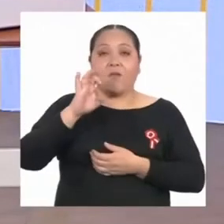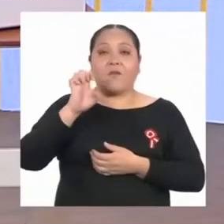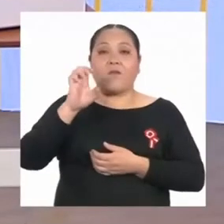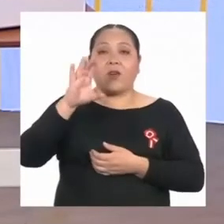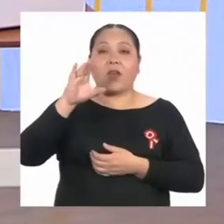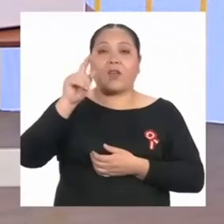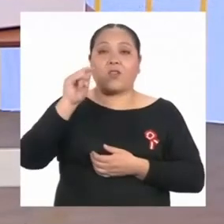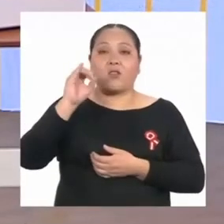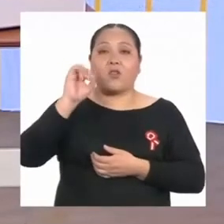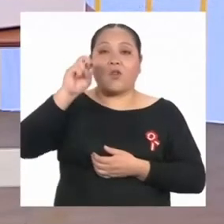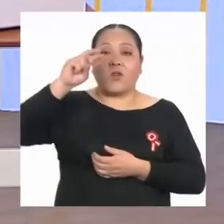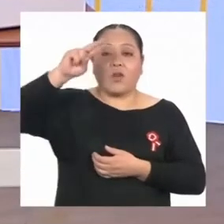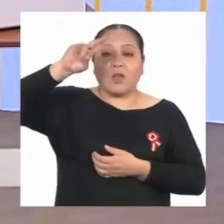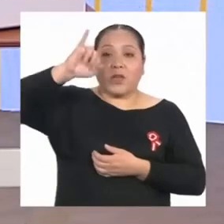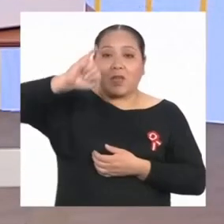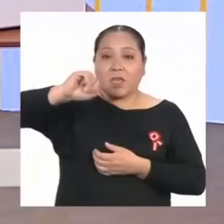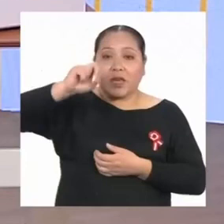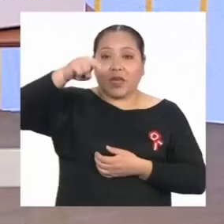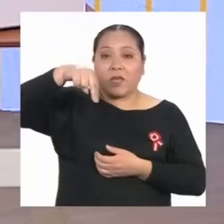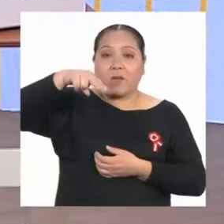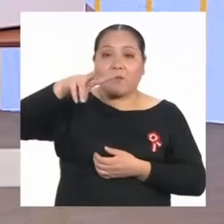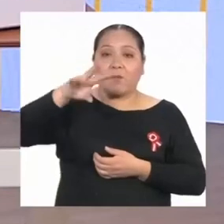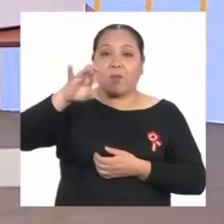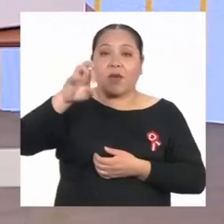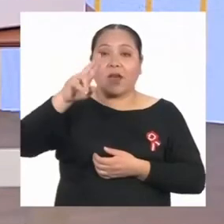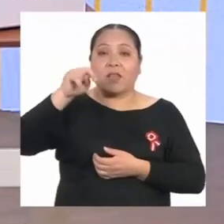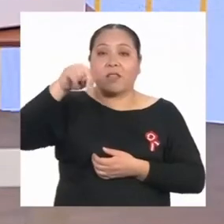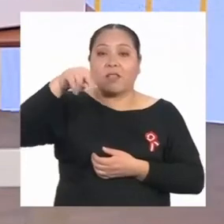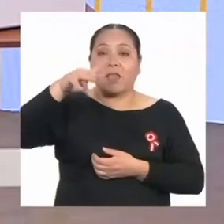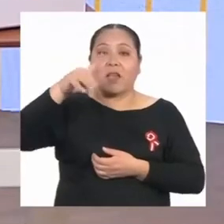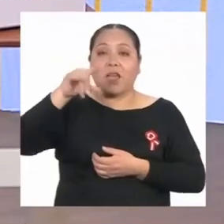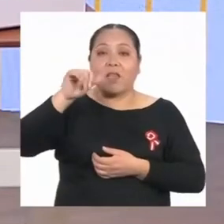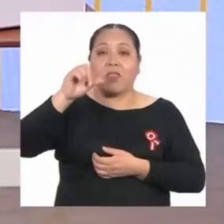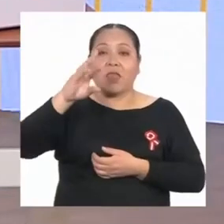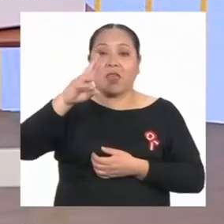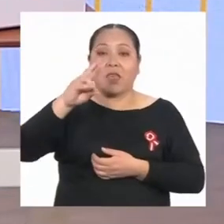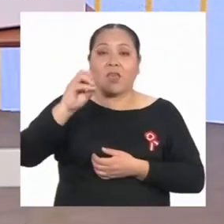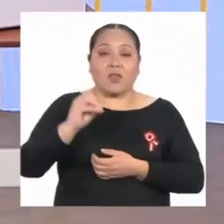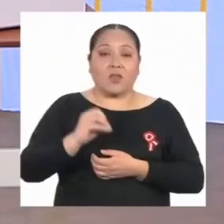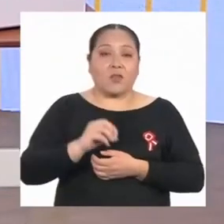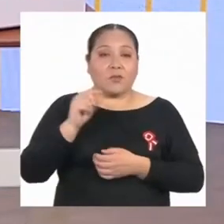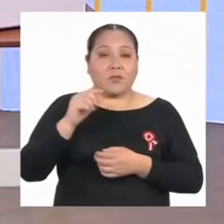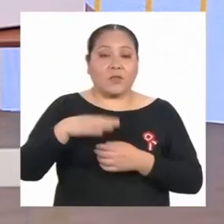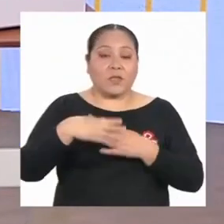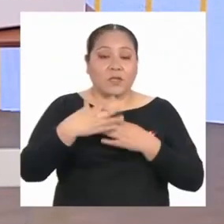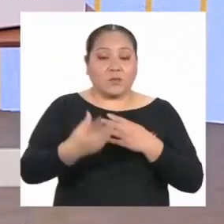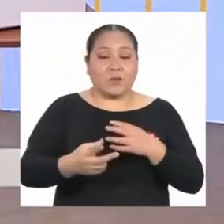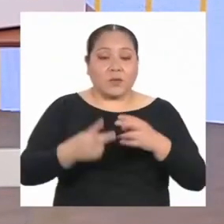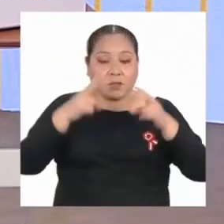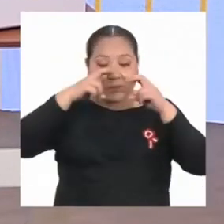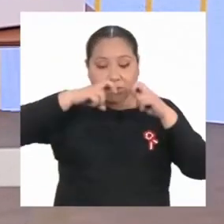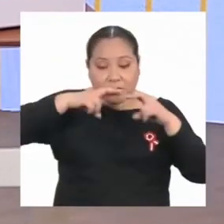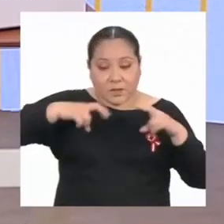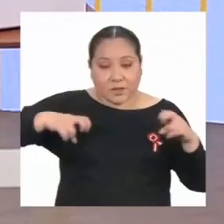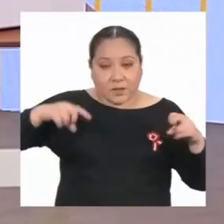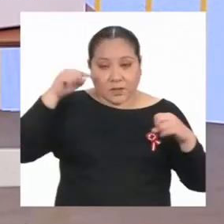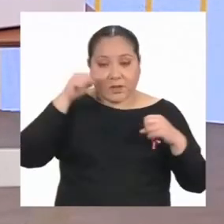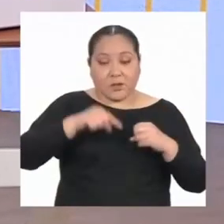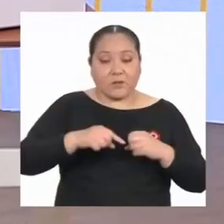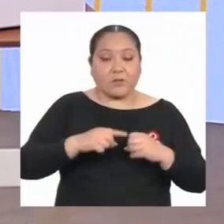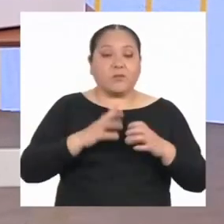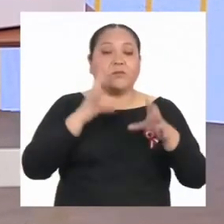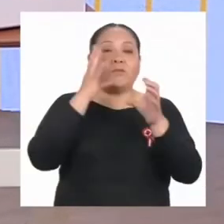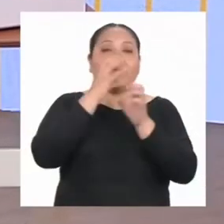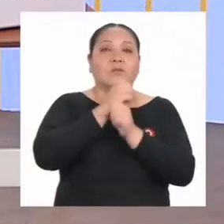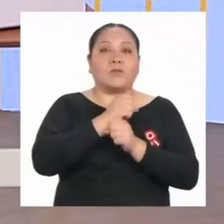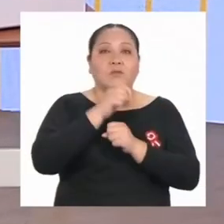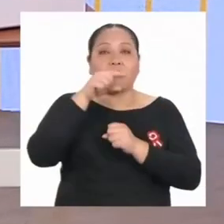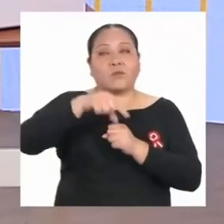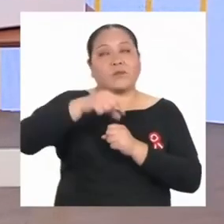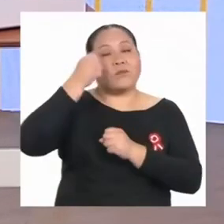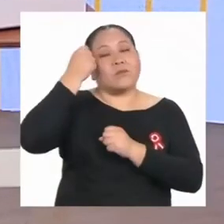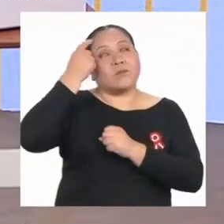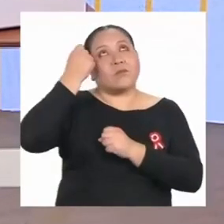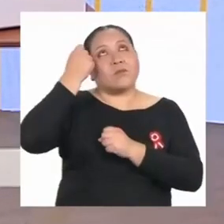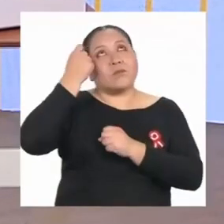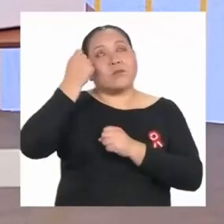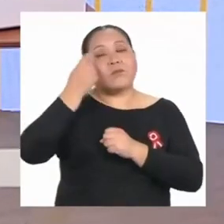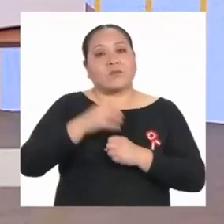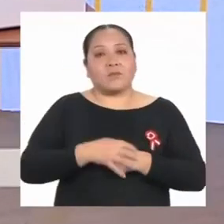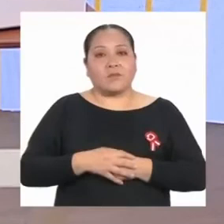en nuestras vidas. Luego, analizamos un texto para recordar estrategias que nos ayudan en nuestra comprensión